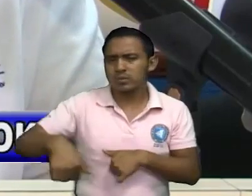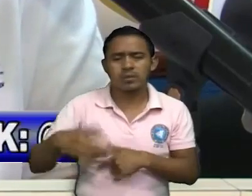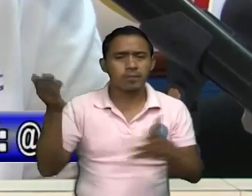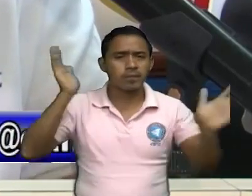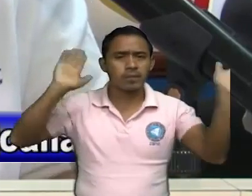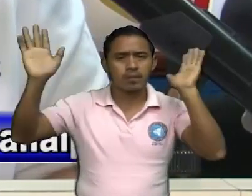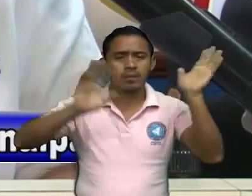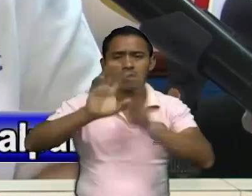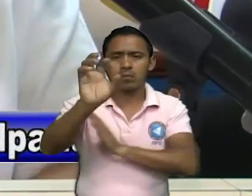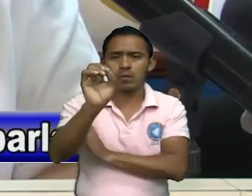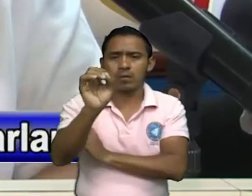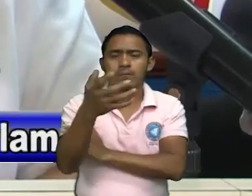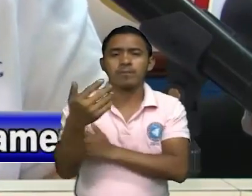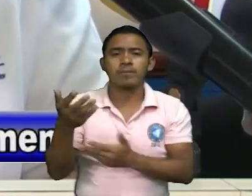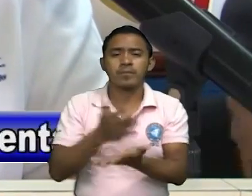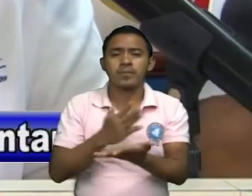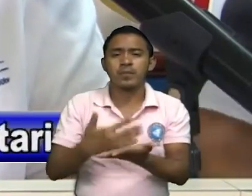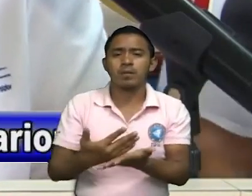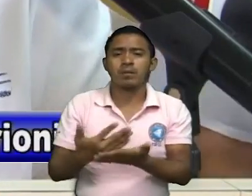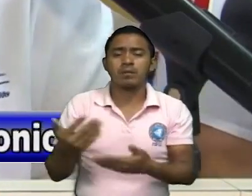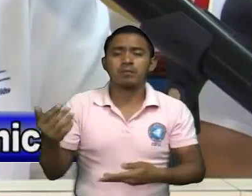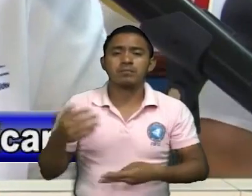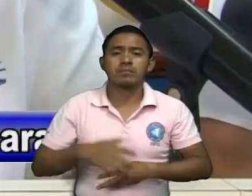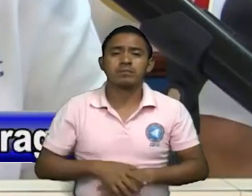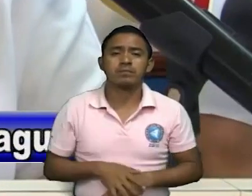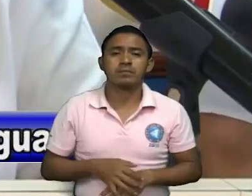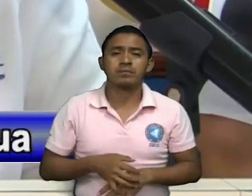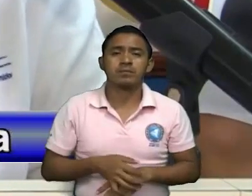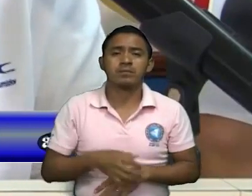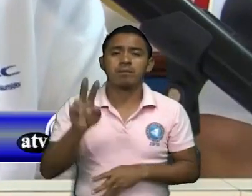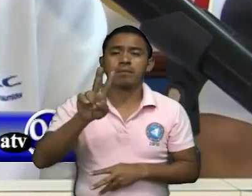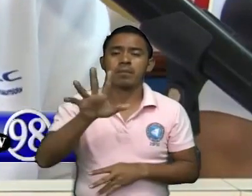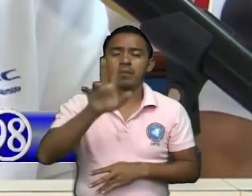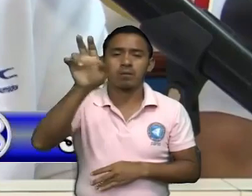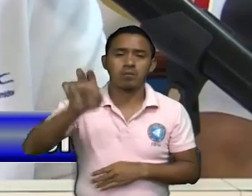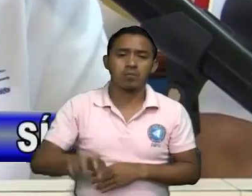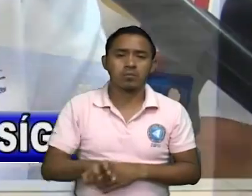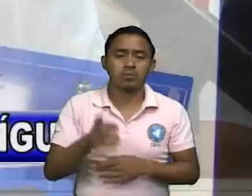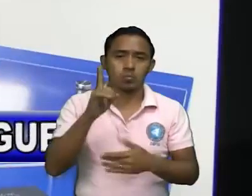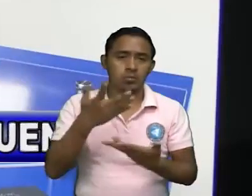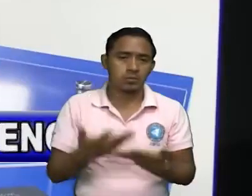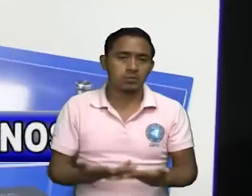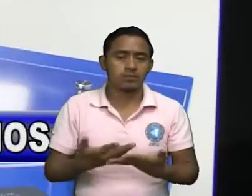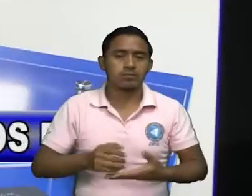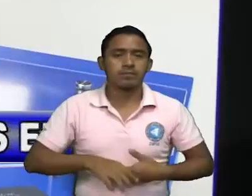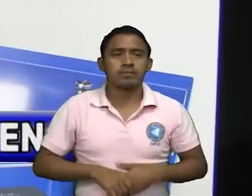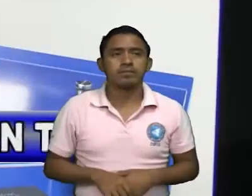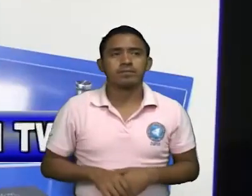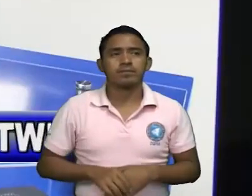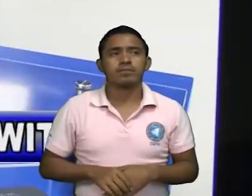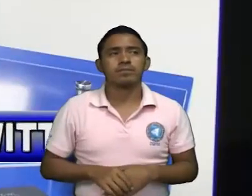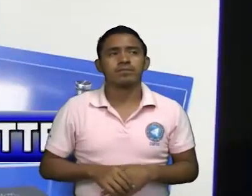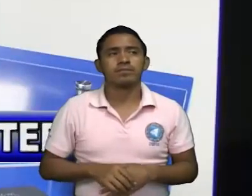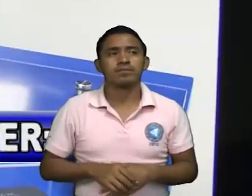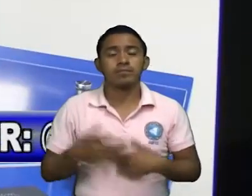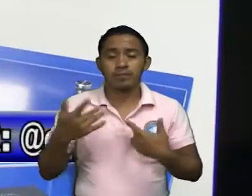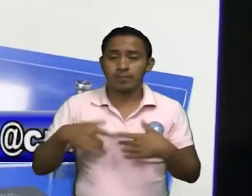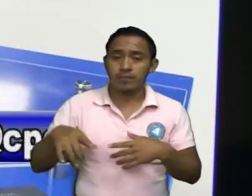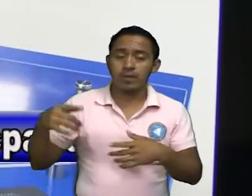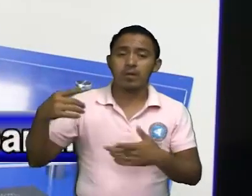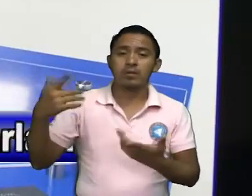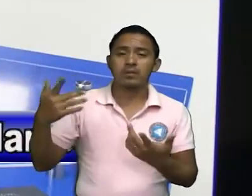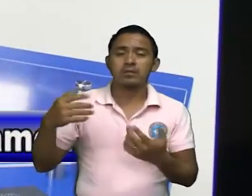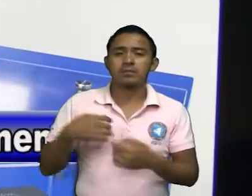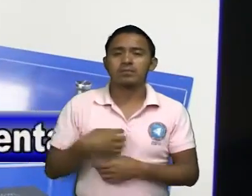mercado oriental, encontramos queso ahorita hasta en 25 córdobas la libra. En su paso por